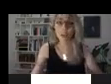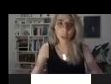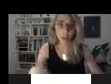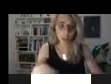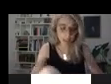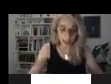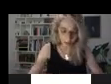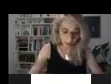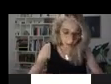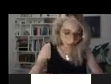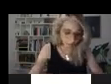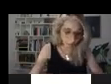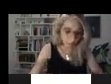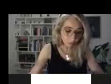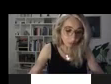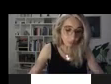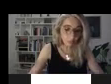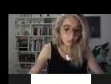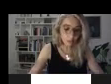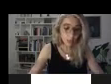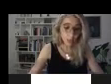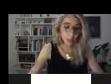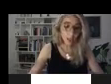ese tipo de arte.